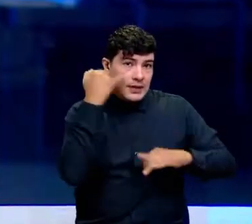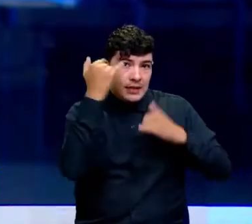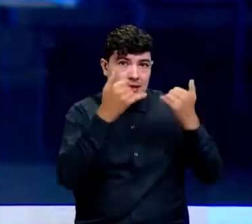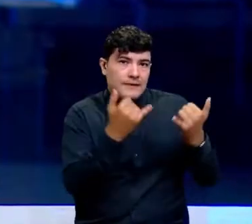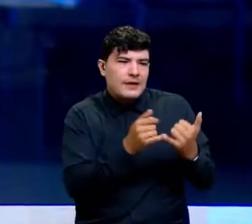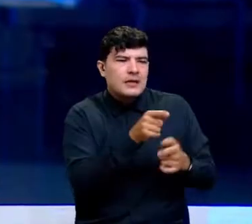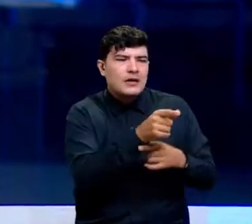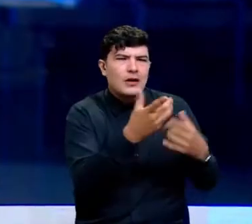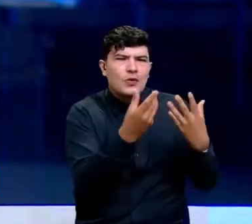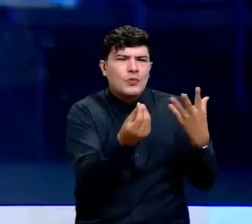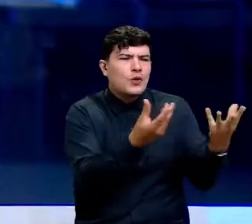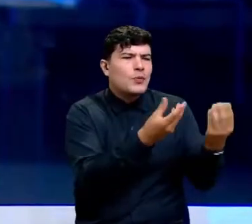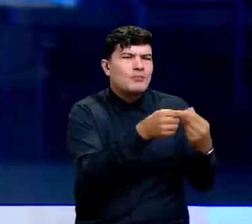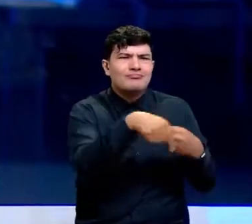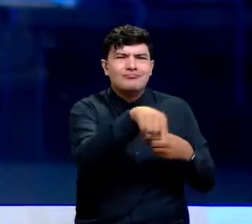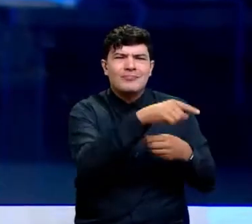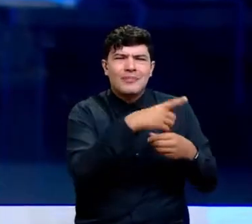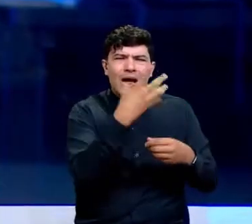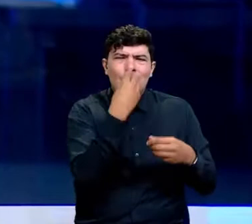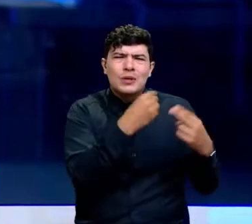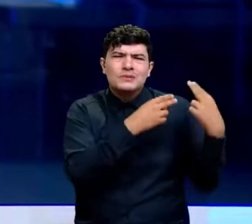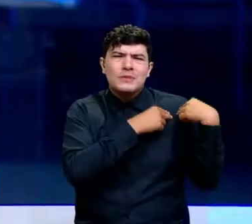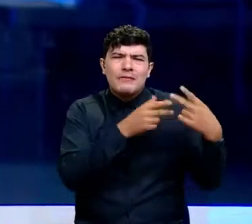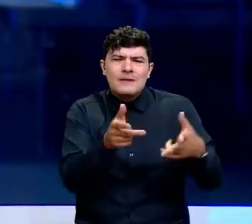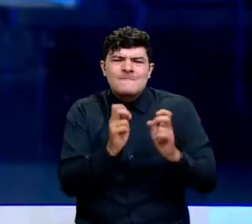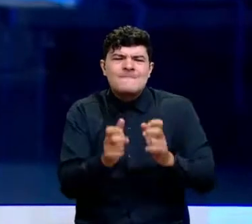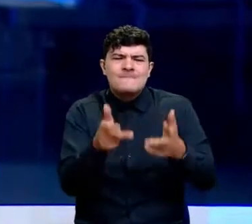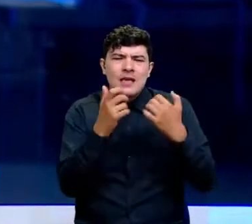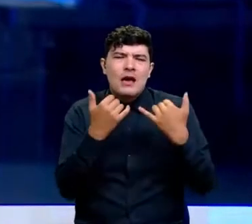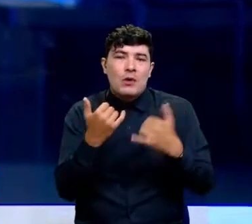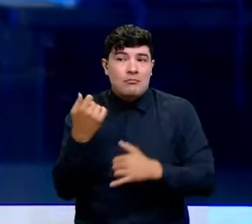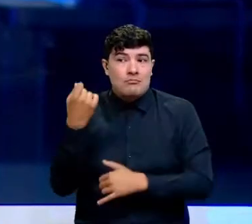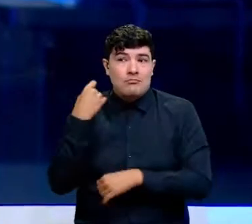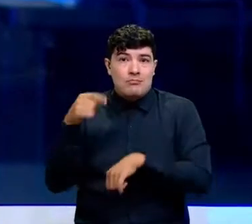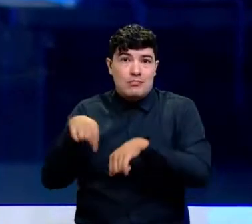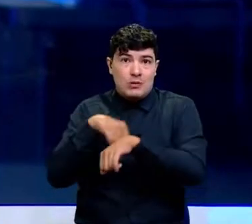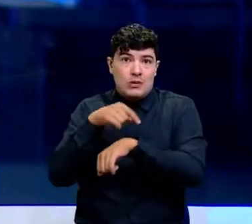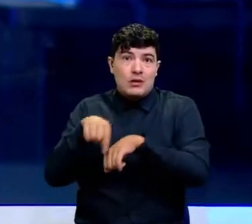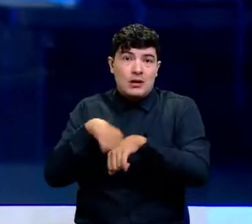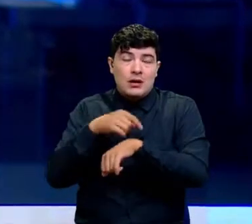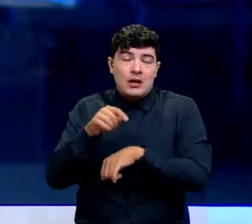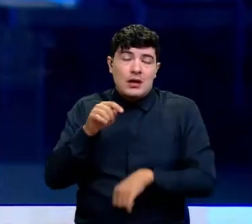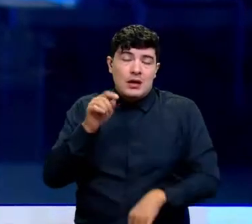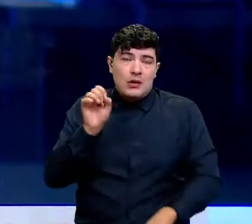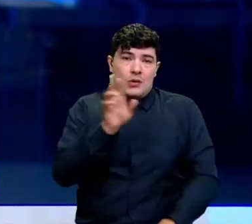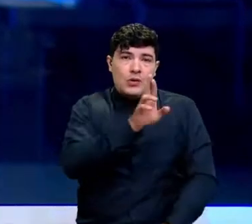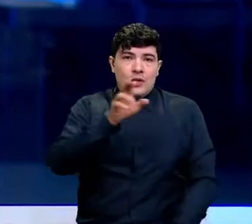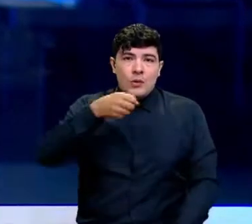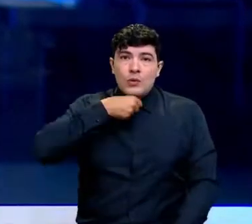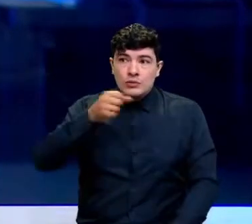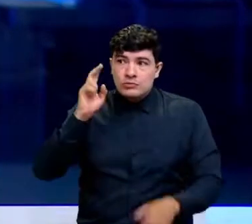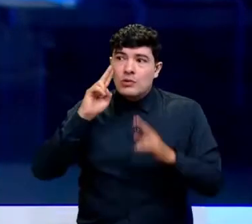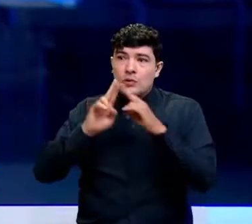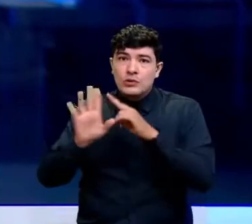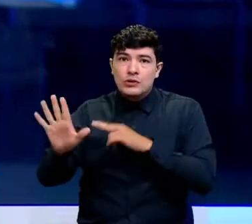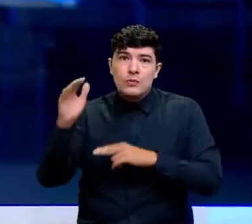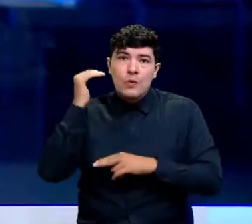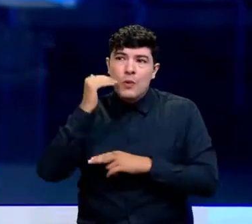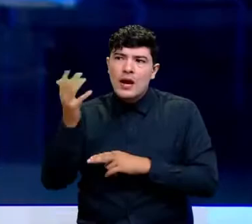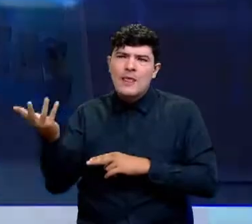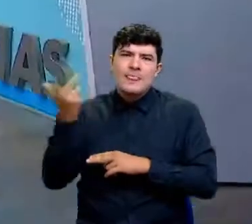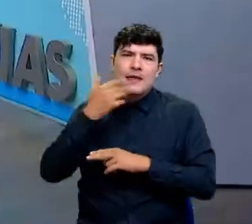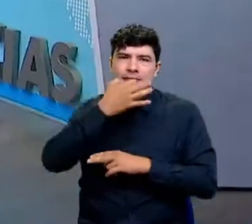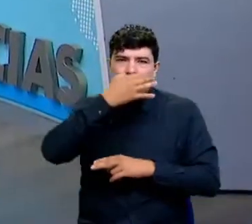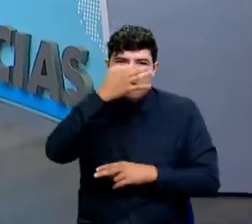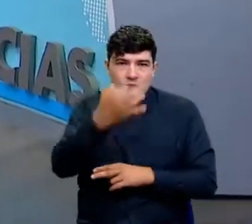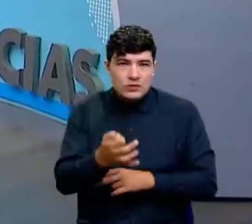Santander. Oriente Noticias conoció el caso de una mujer quien asegura fue víctima de extorsión mediante una llamada telefónica. Karina Chacón, ¿qué